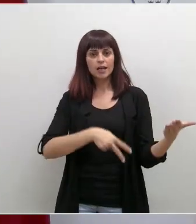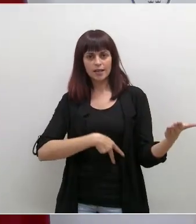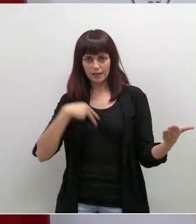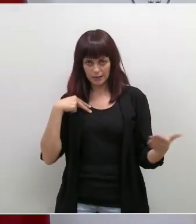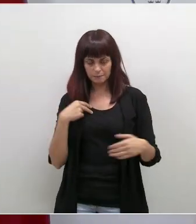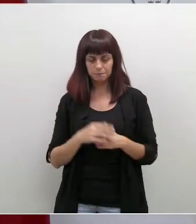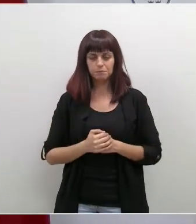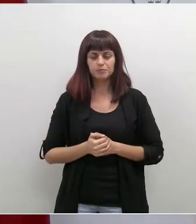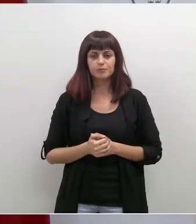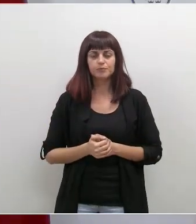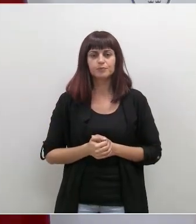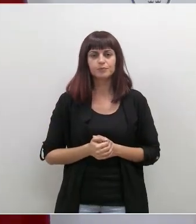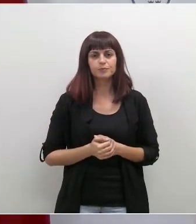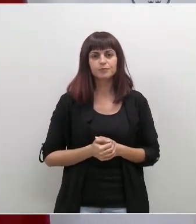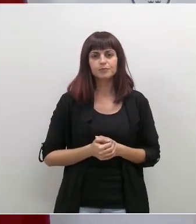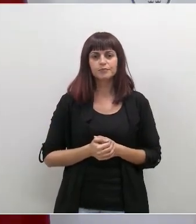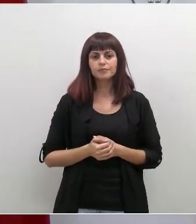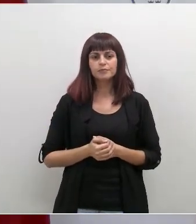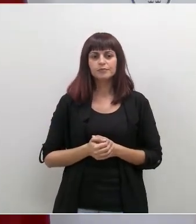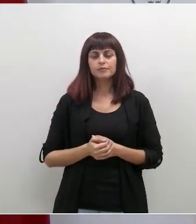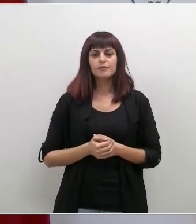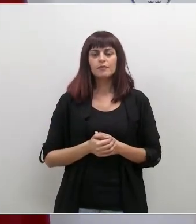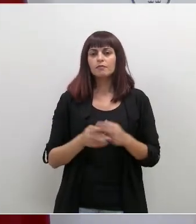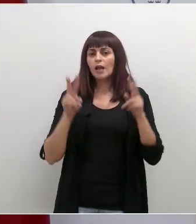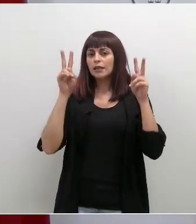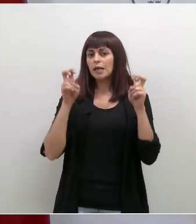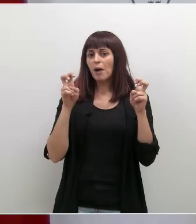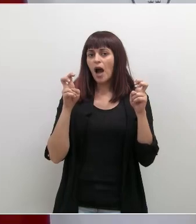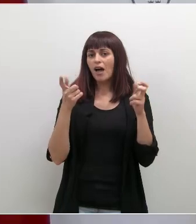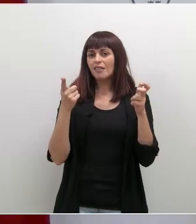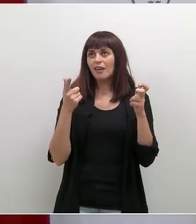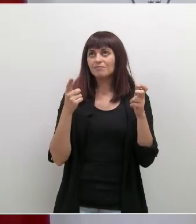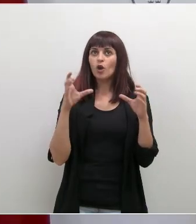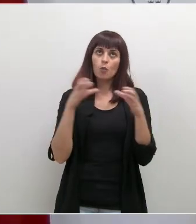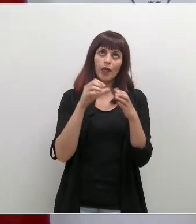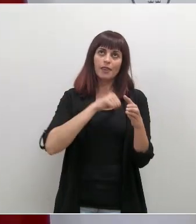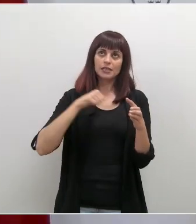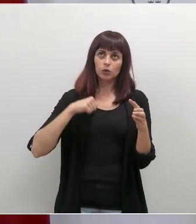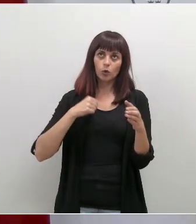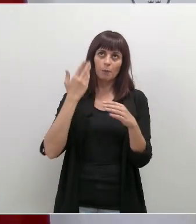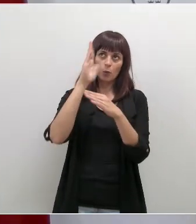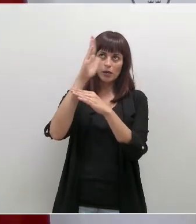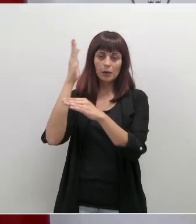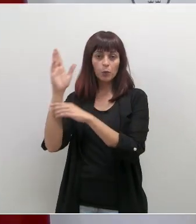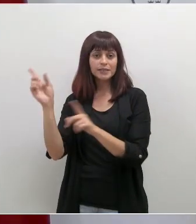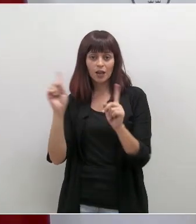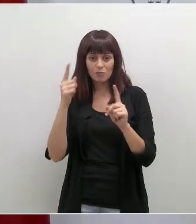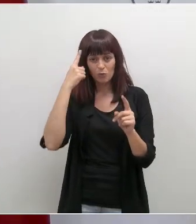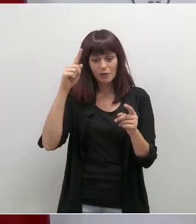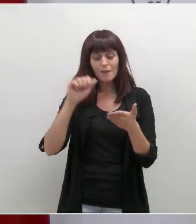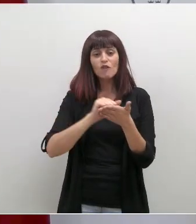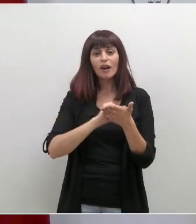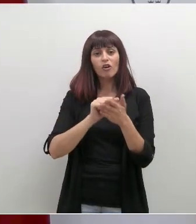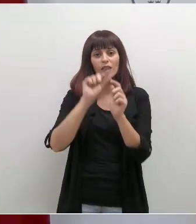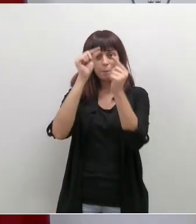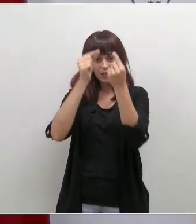en cuanto a por qué no se ha aplicado con carácter general en cada comunidad autónoma, bueno, pues como saben, el borrador de presupuestos